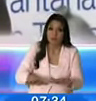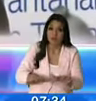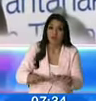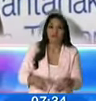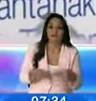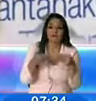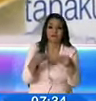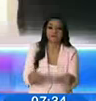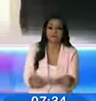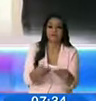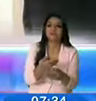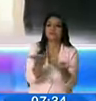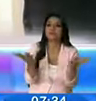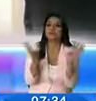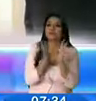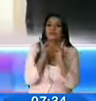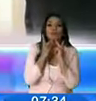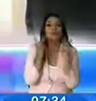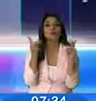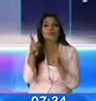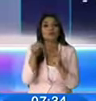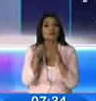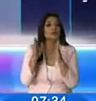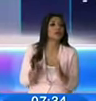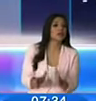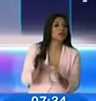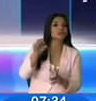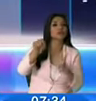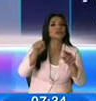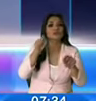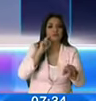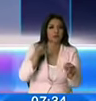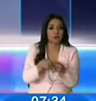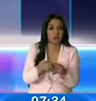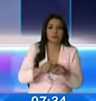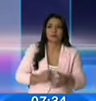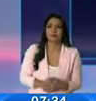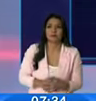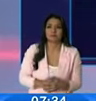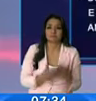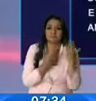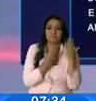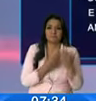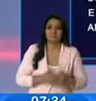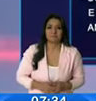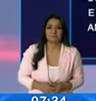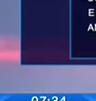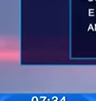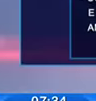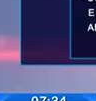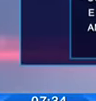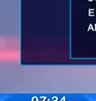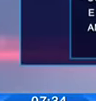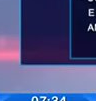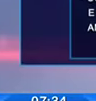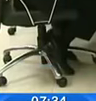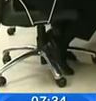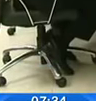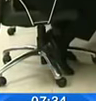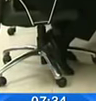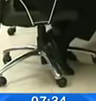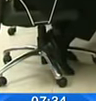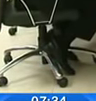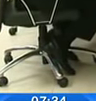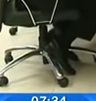paso al escrutinio público e impugnación ciudadana. Para Francisco Salvador y Juan Pablo Aguilar, María Amparo Albán queda fuera.